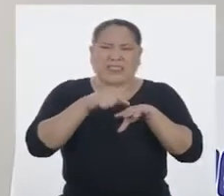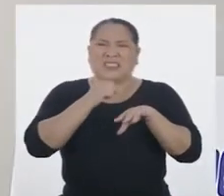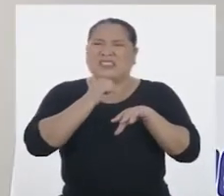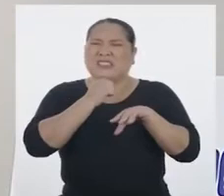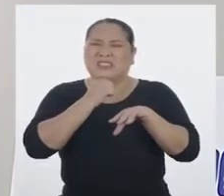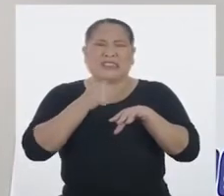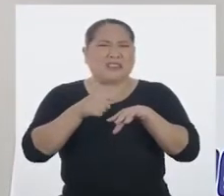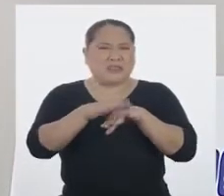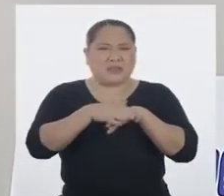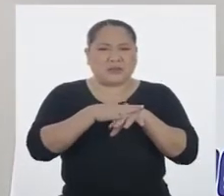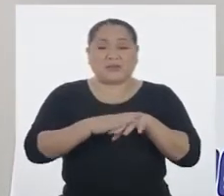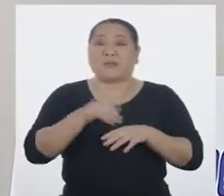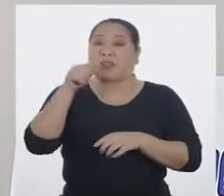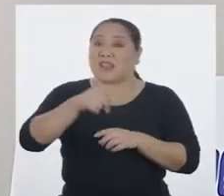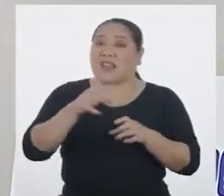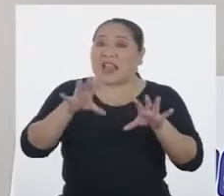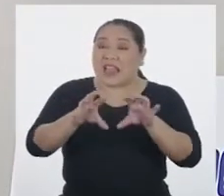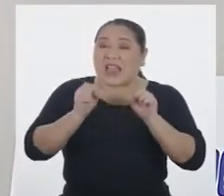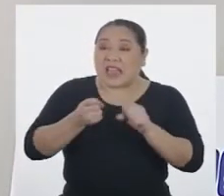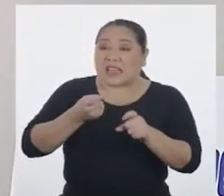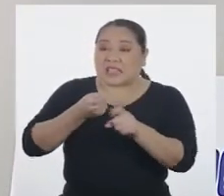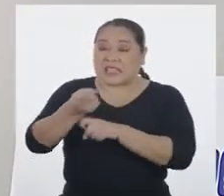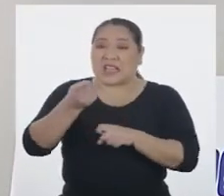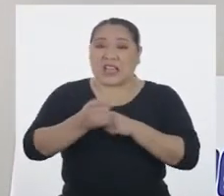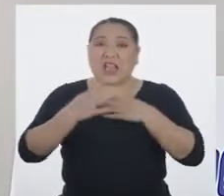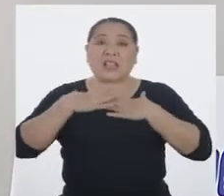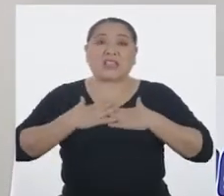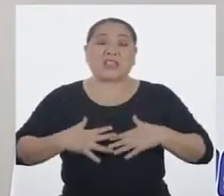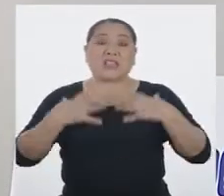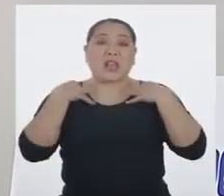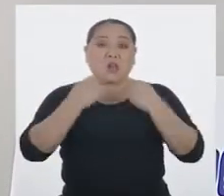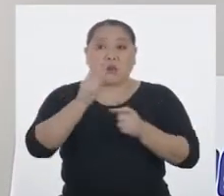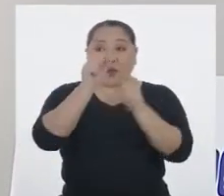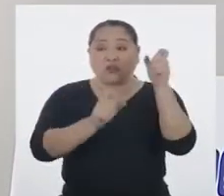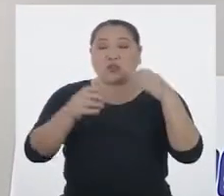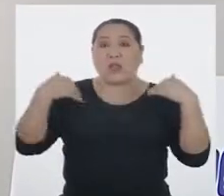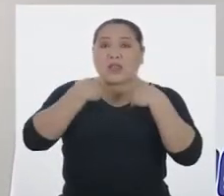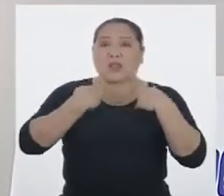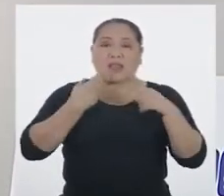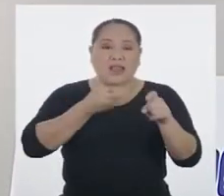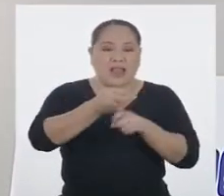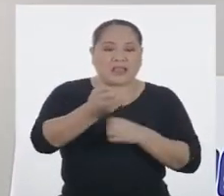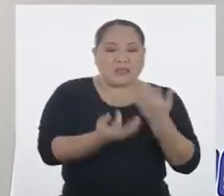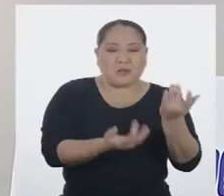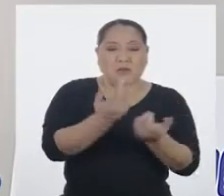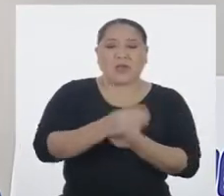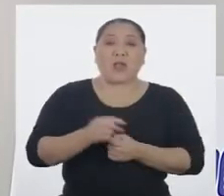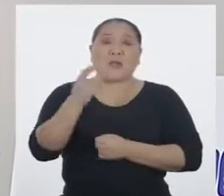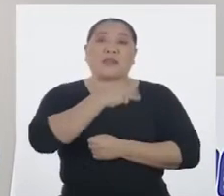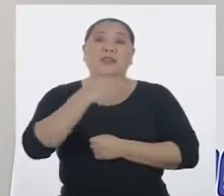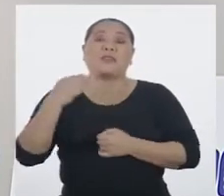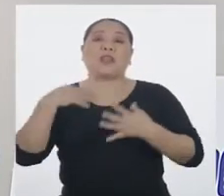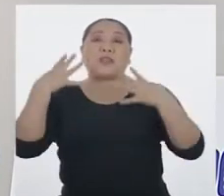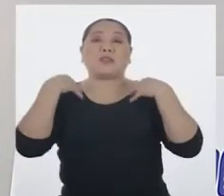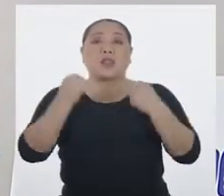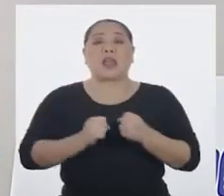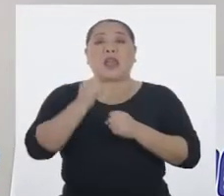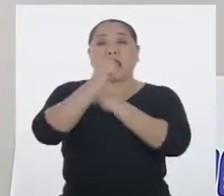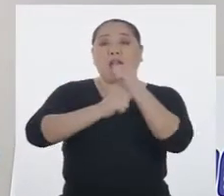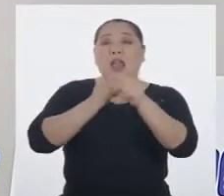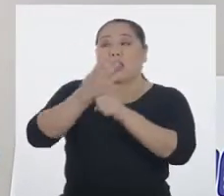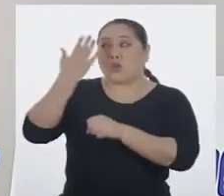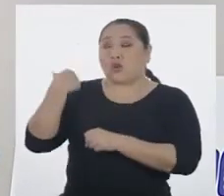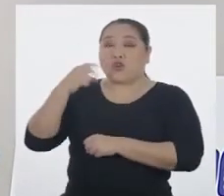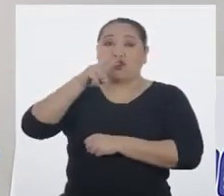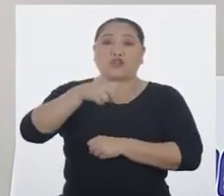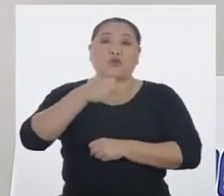Las heladas pueden provocar daños a la salud de las personas y los animales. También afecta a la agricultura. Según el Ministerio de Salud, en